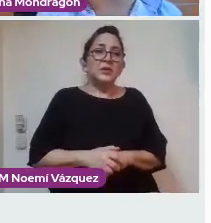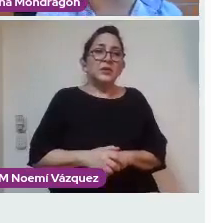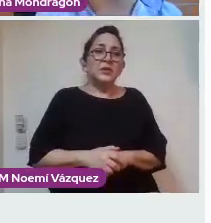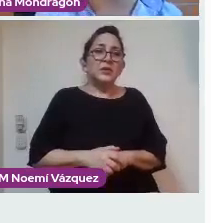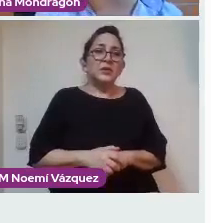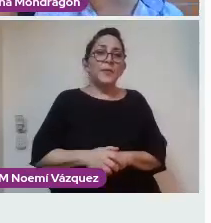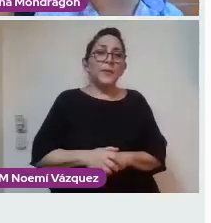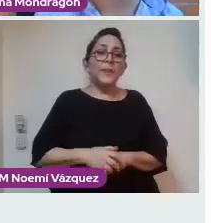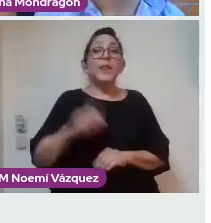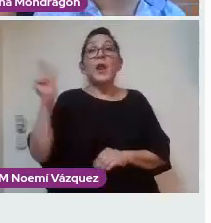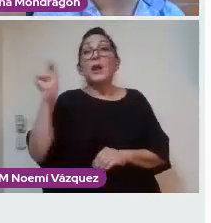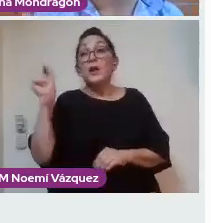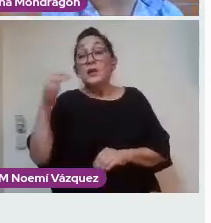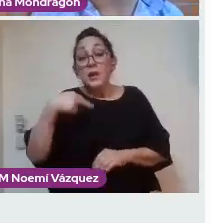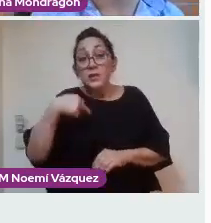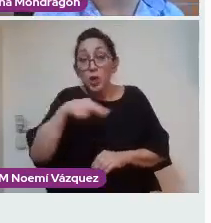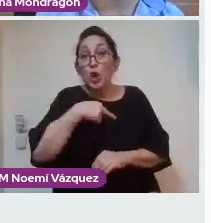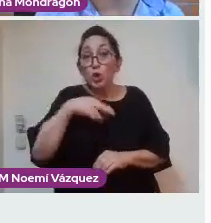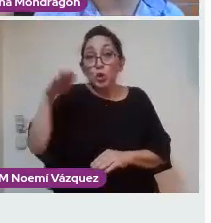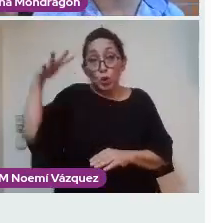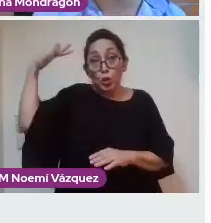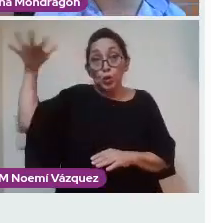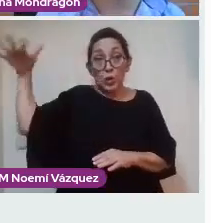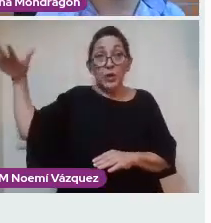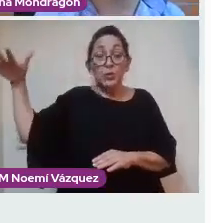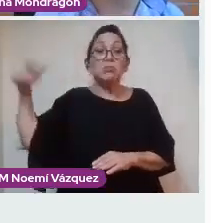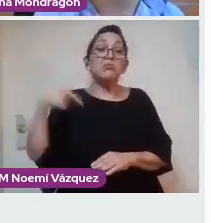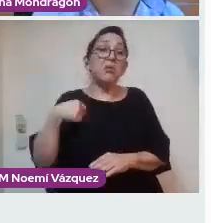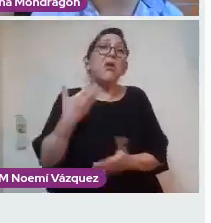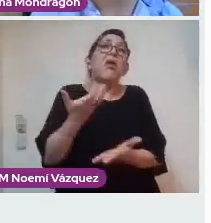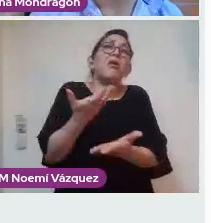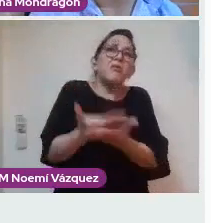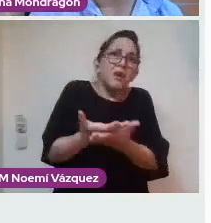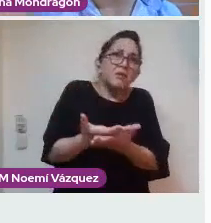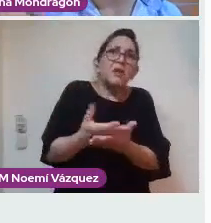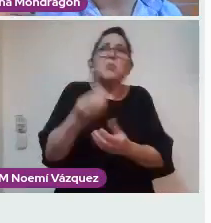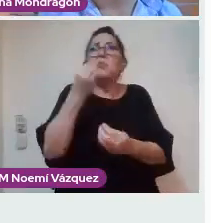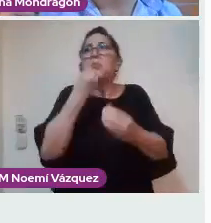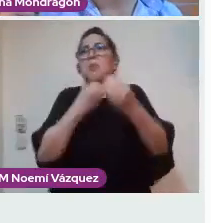suficientemente descansados, o lo suficientemente alimentados,